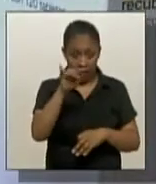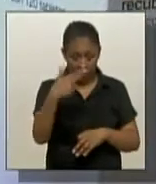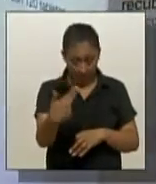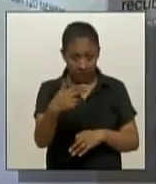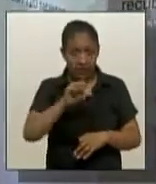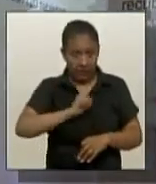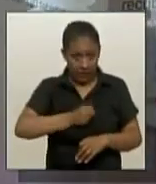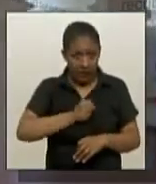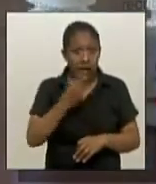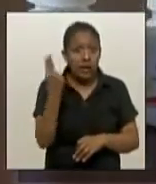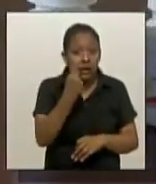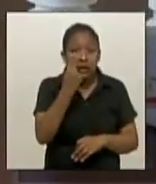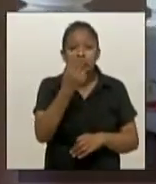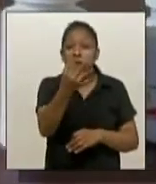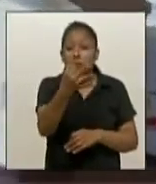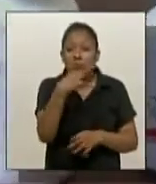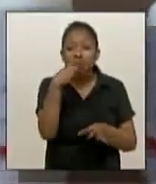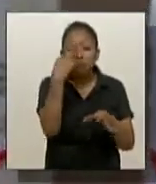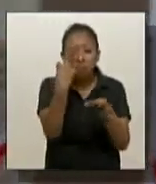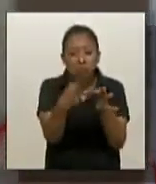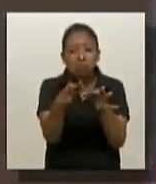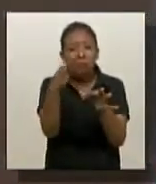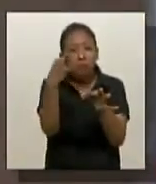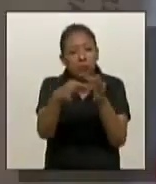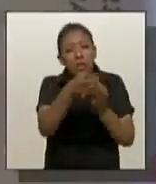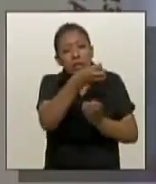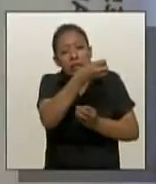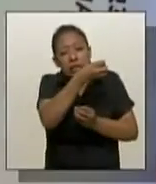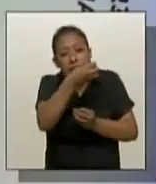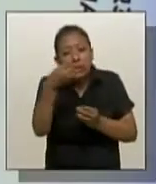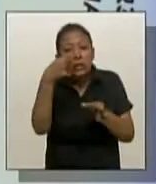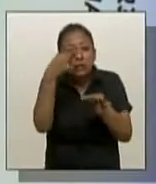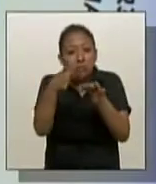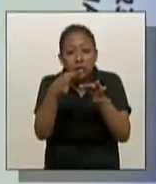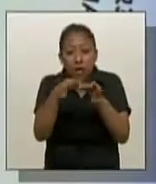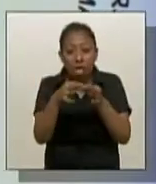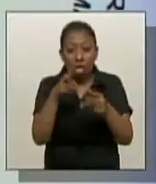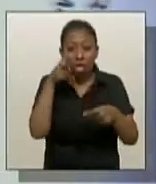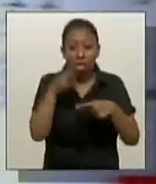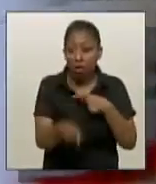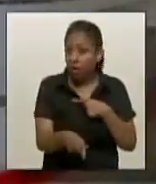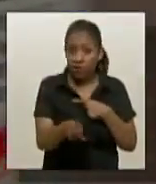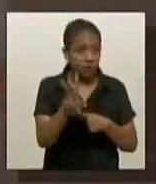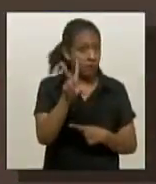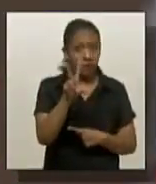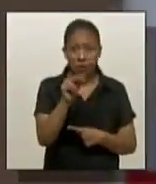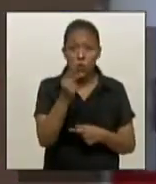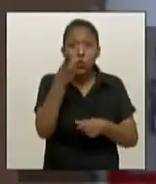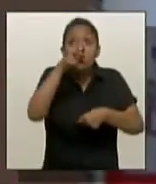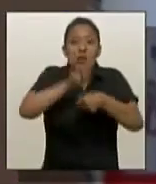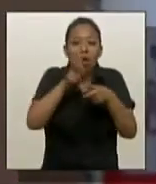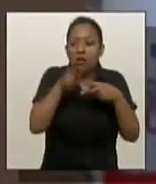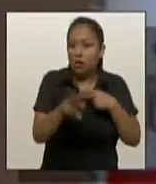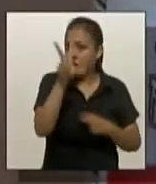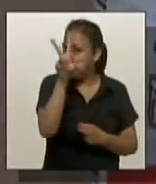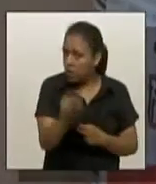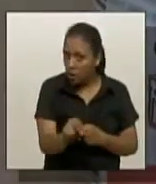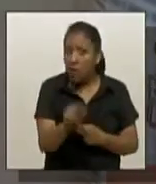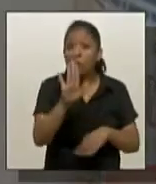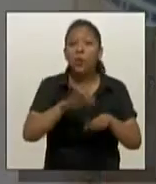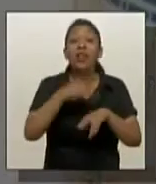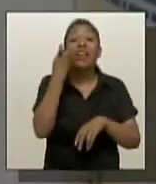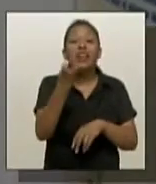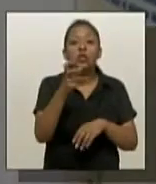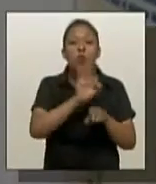que tomarse con una disciplina y sin dejar de tomarlos un solo día, porque eso puede